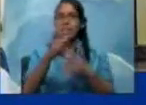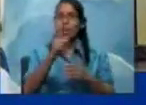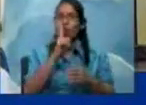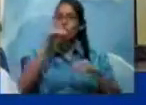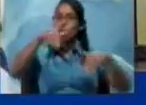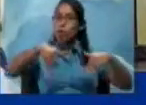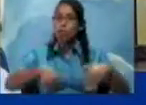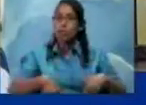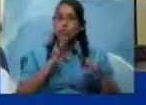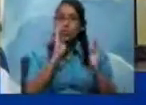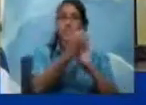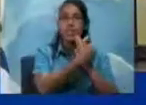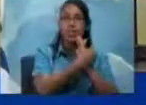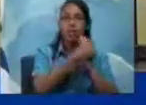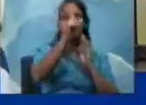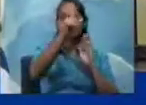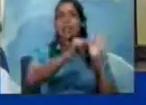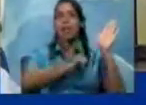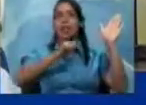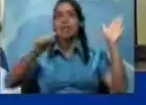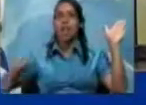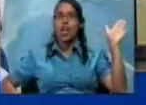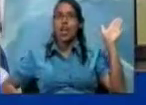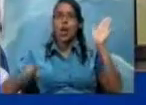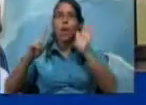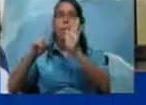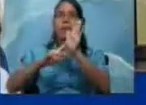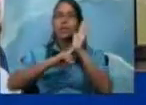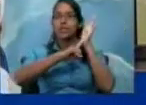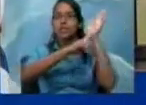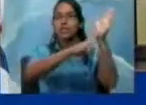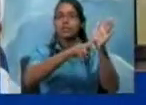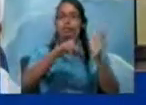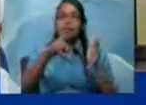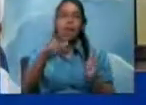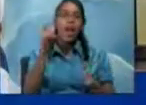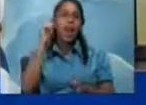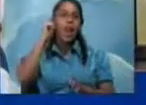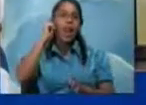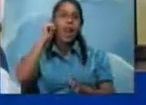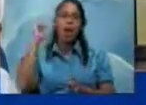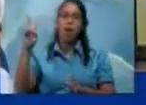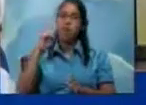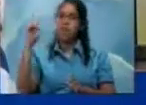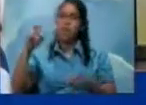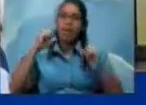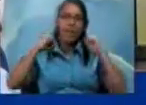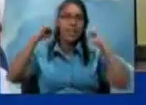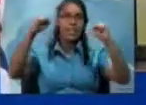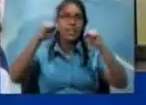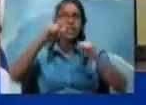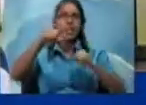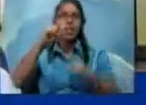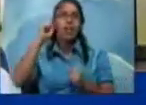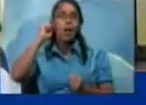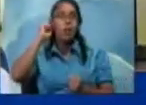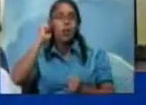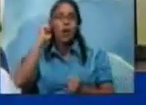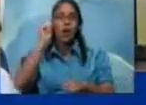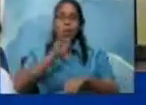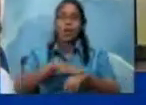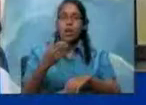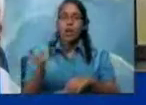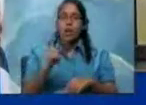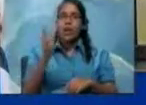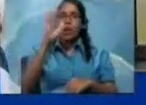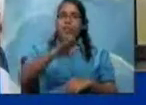escondidos y el señor presentándose a las valientes a las mujeres por qué no